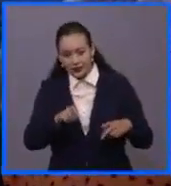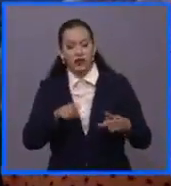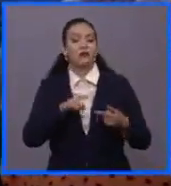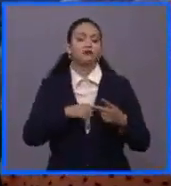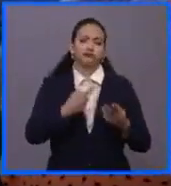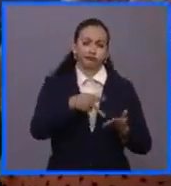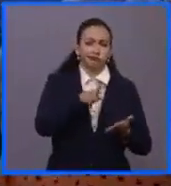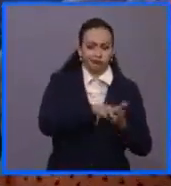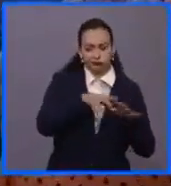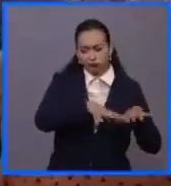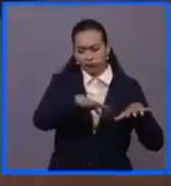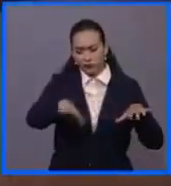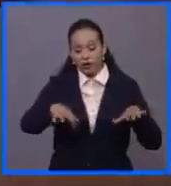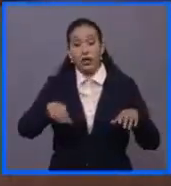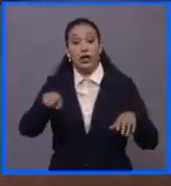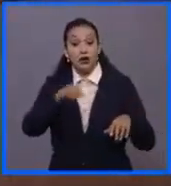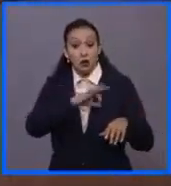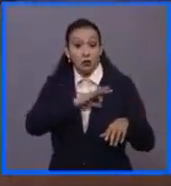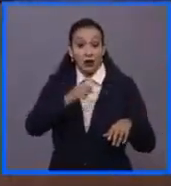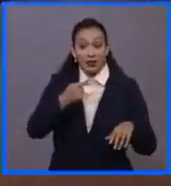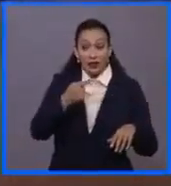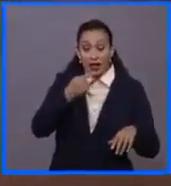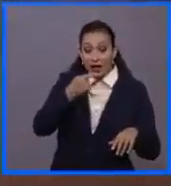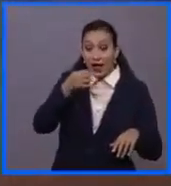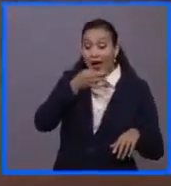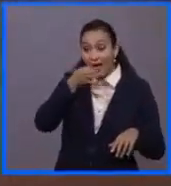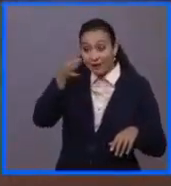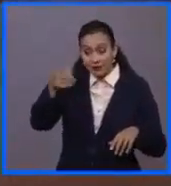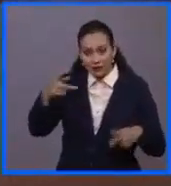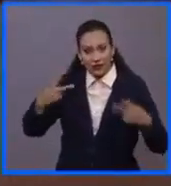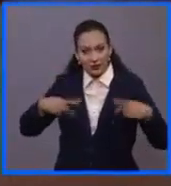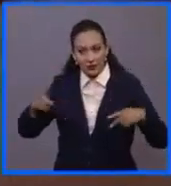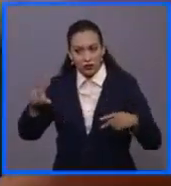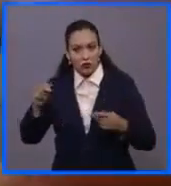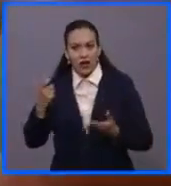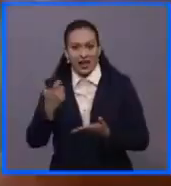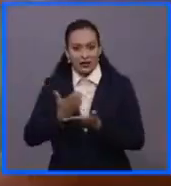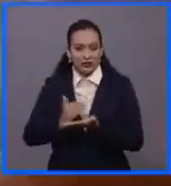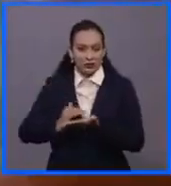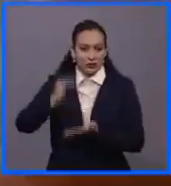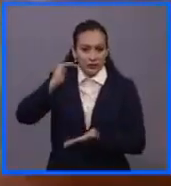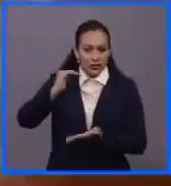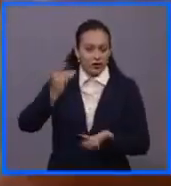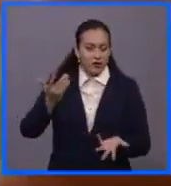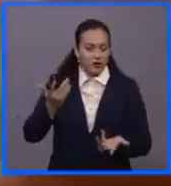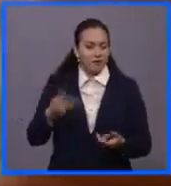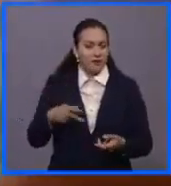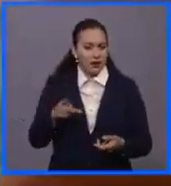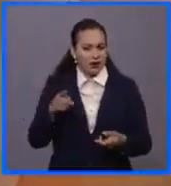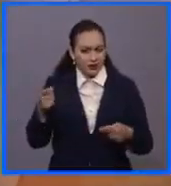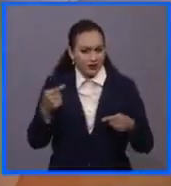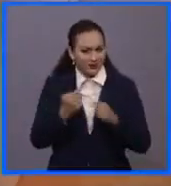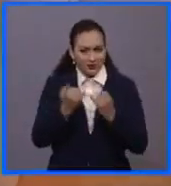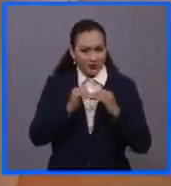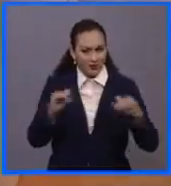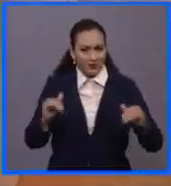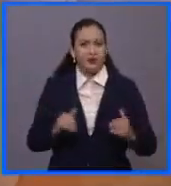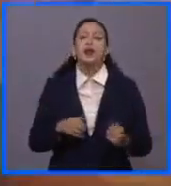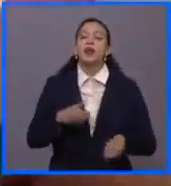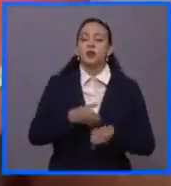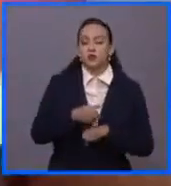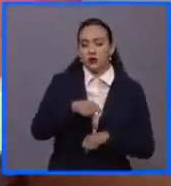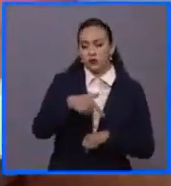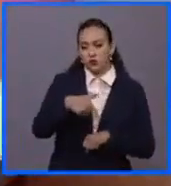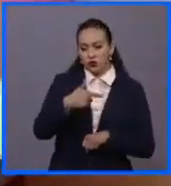medio o superior de reportar a su superior cualquier pago en demasía, lo que violaba el principio de igualdad. El artículo 12, párrafo segundo,